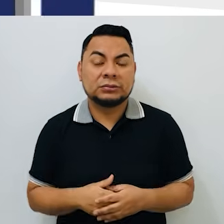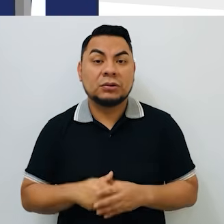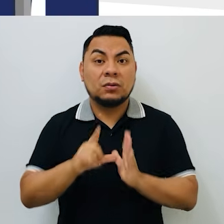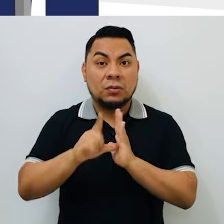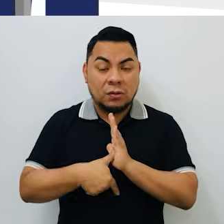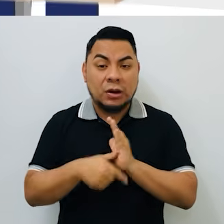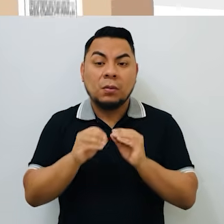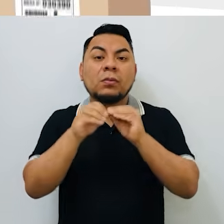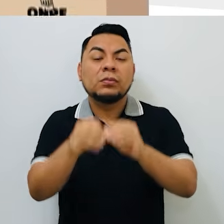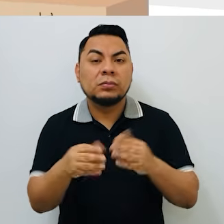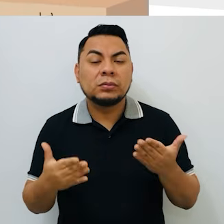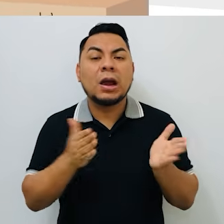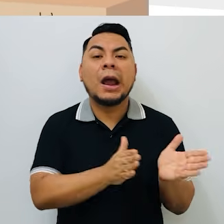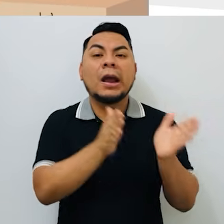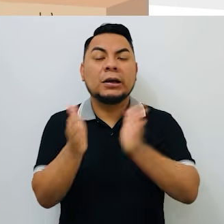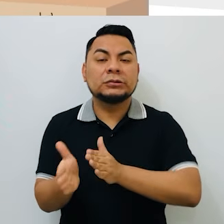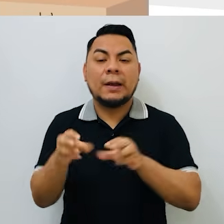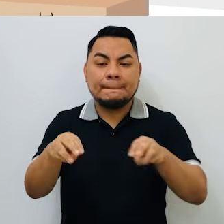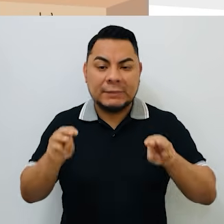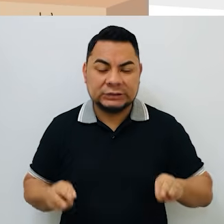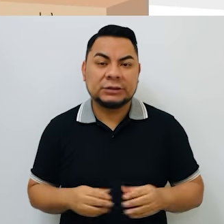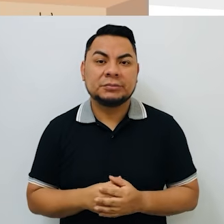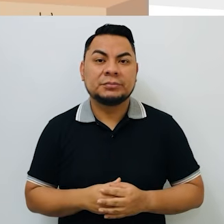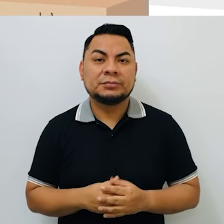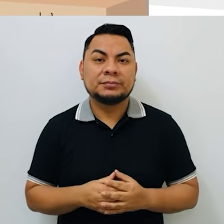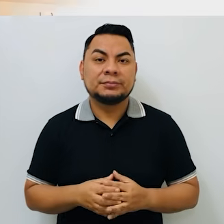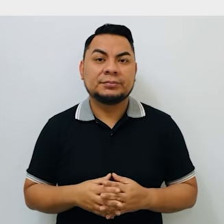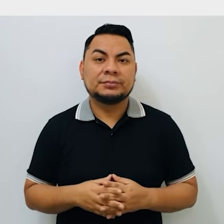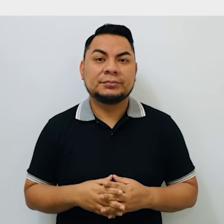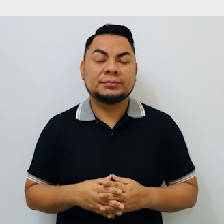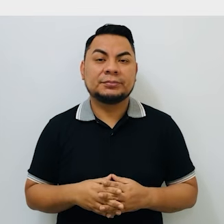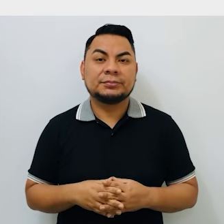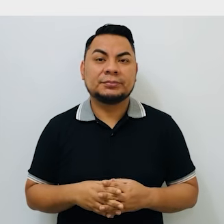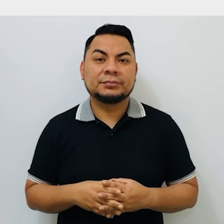electoral. Luego la coloca al costado de la mesa.